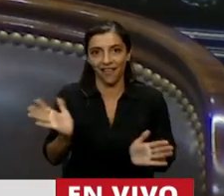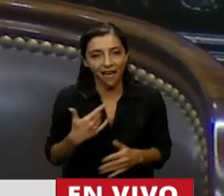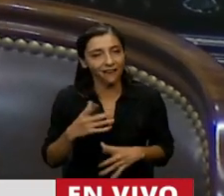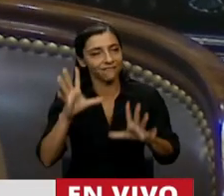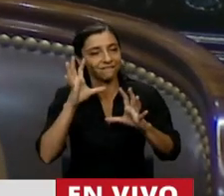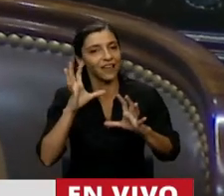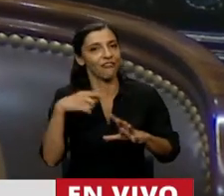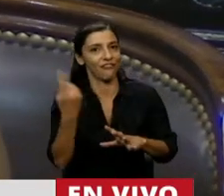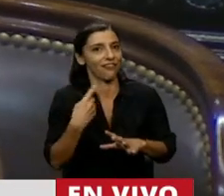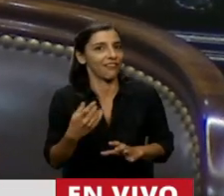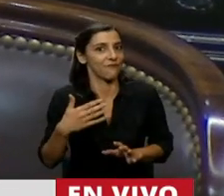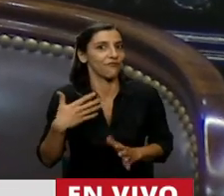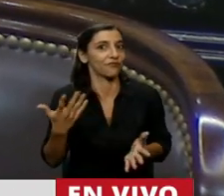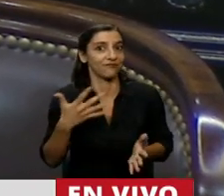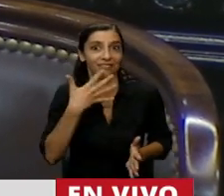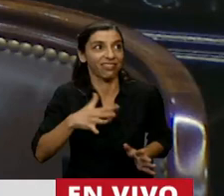dimensionemos esto,